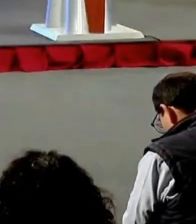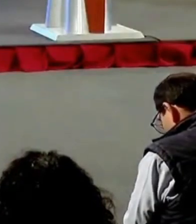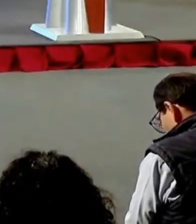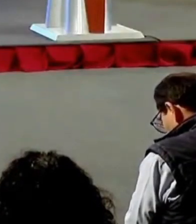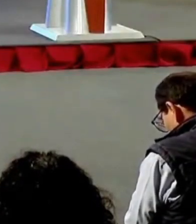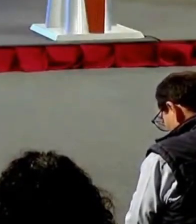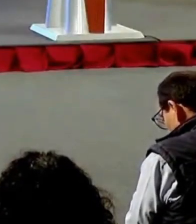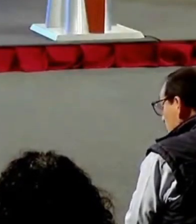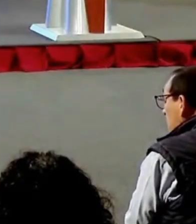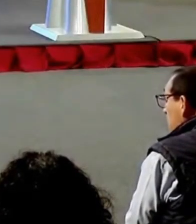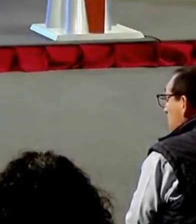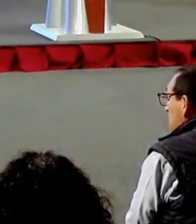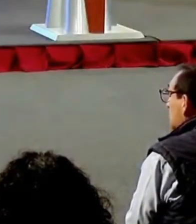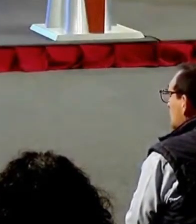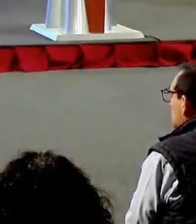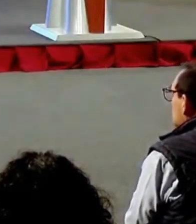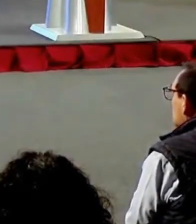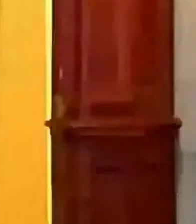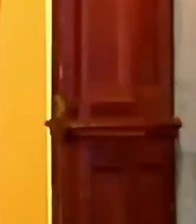por si quieren un socio extranjero.